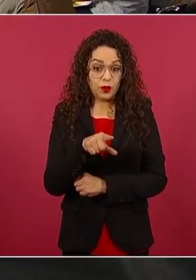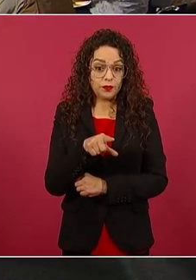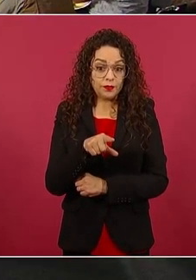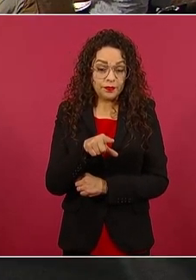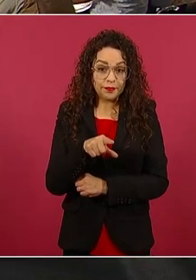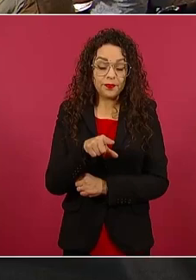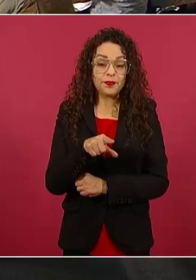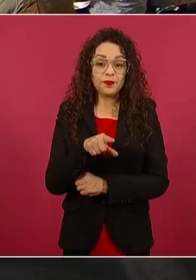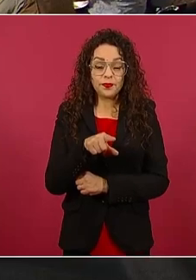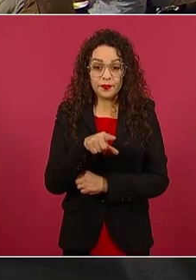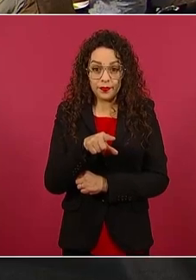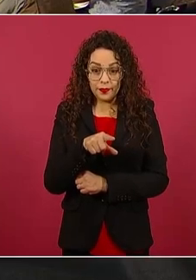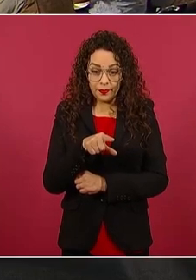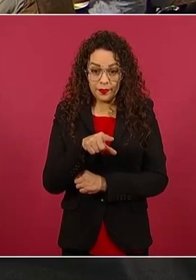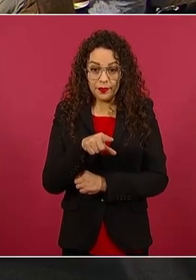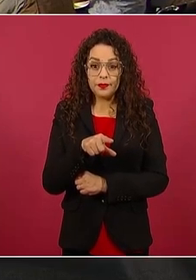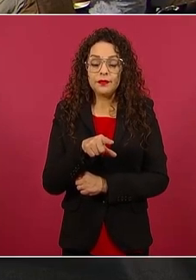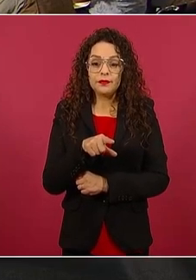los